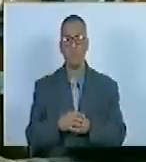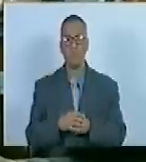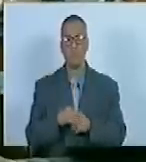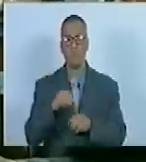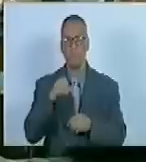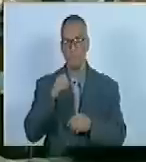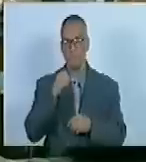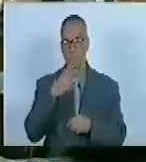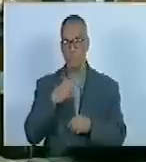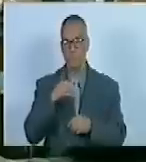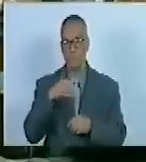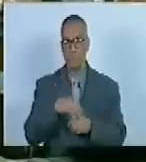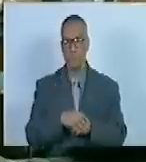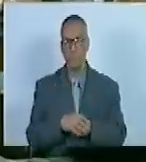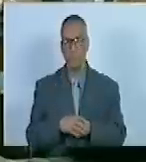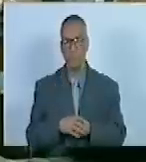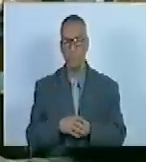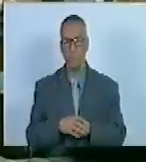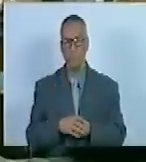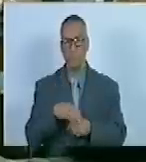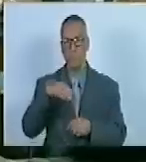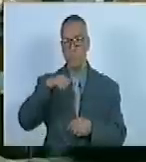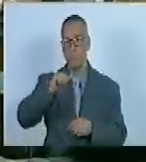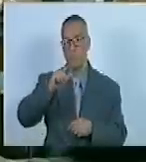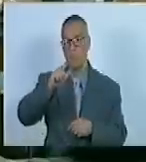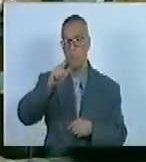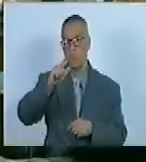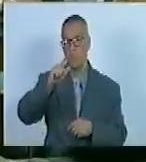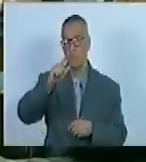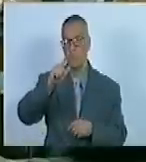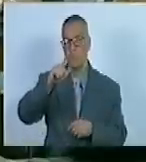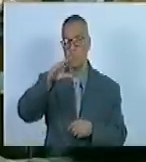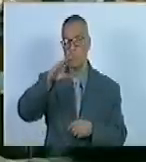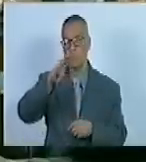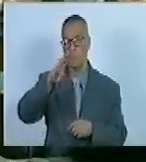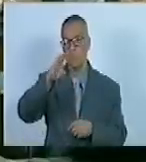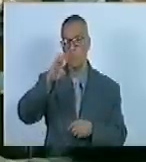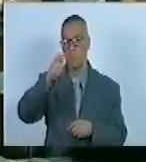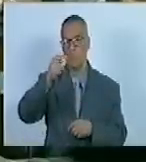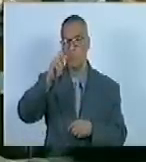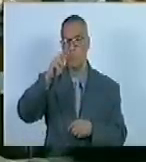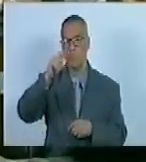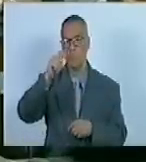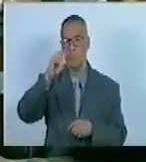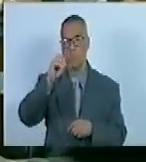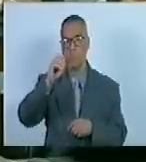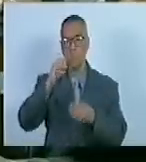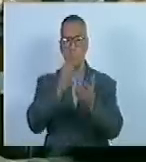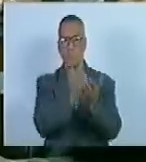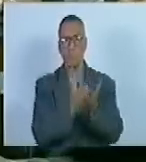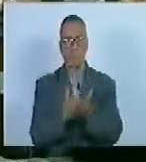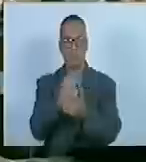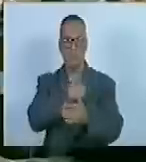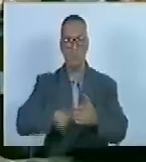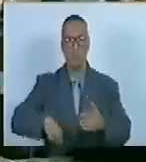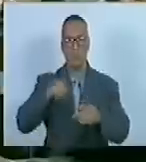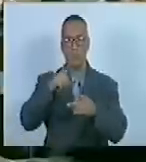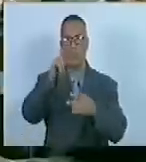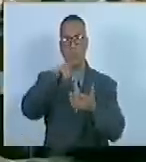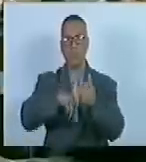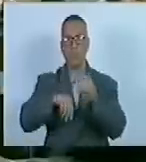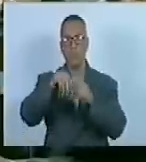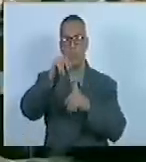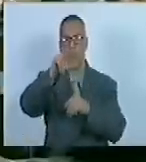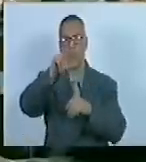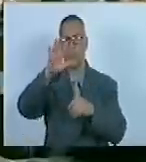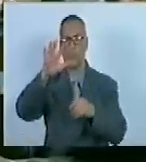Castelar. Alberto Castelar fue presidente de la Federación Bolivariana de Estudiantes del año 2003 al año